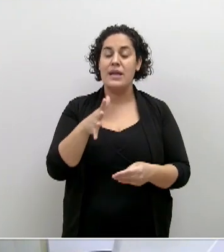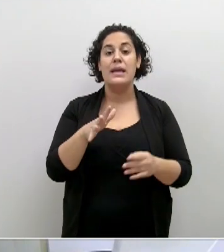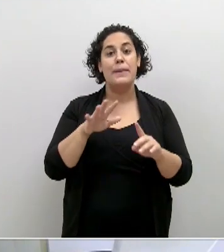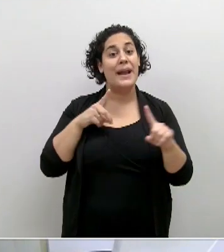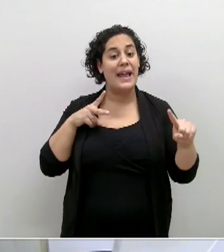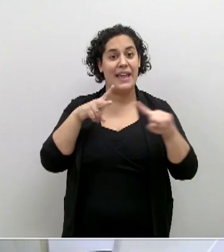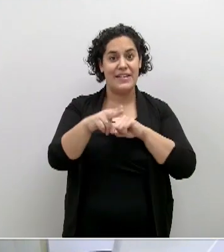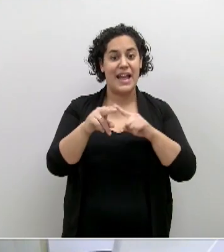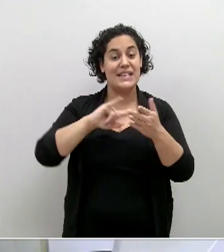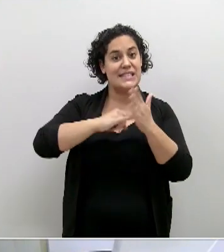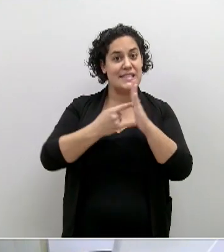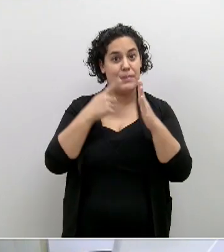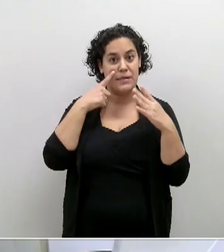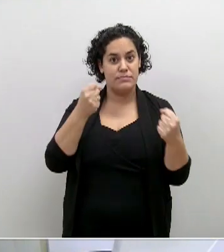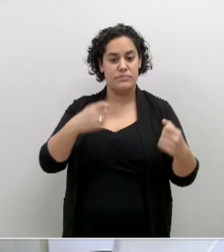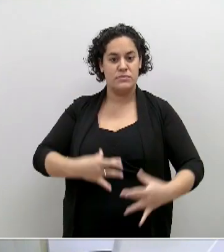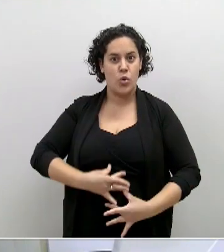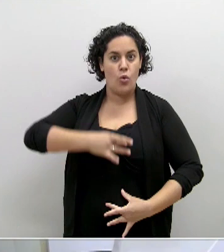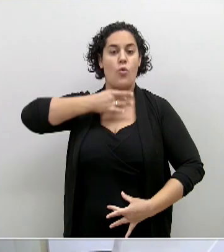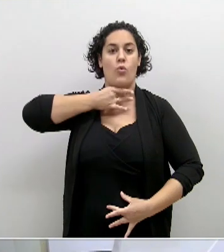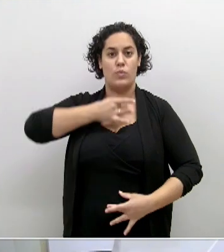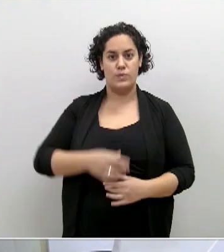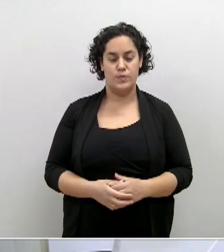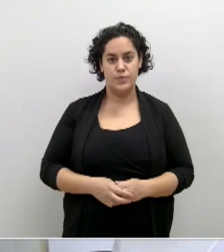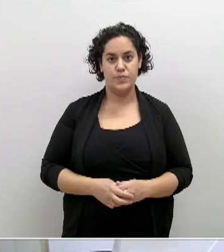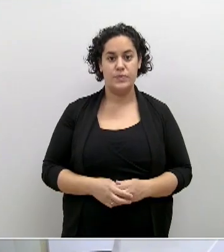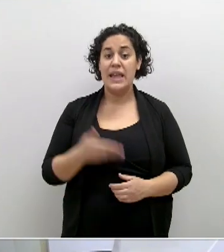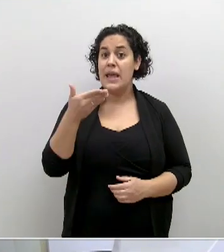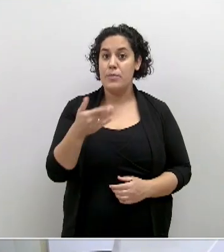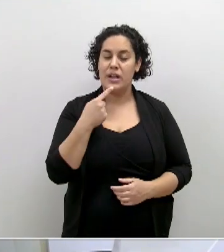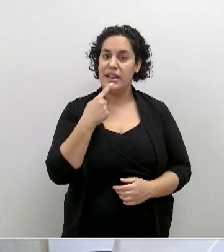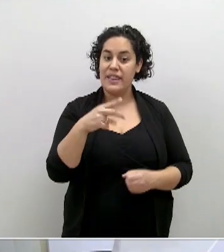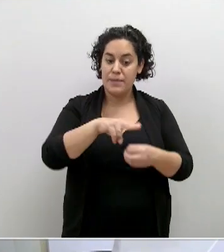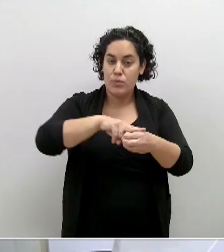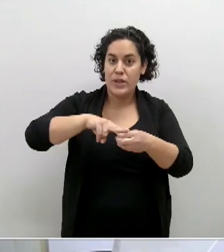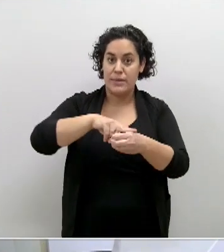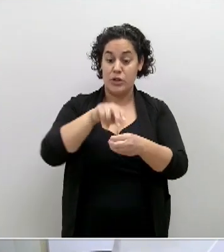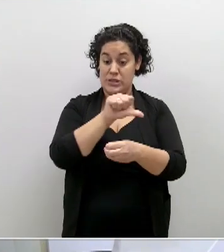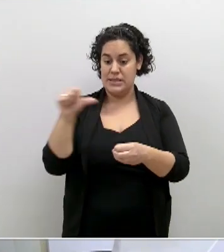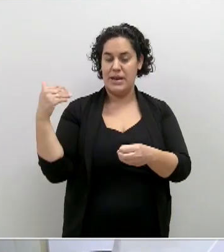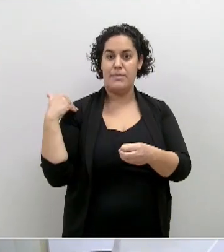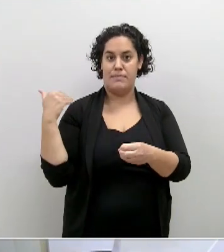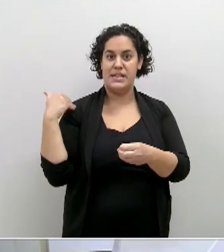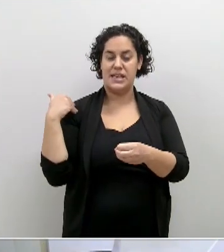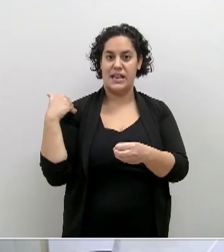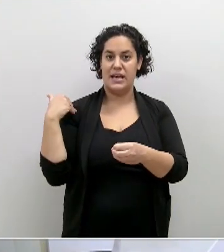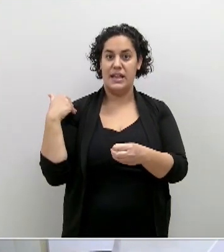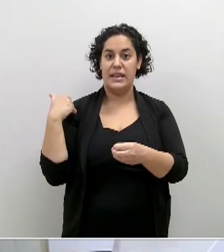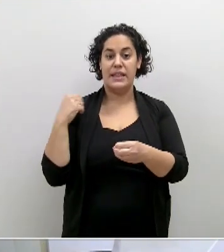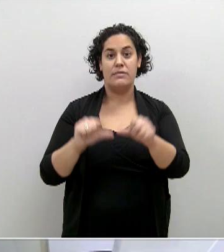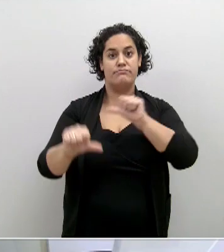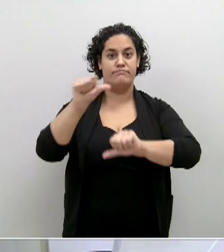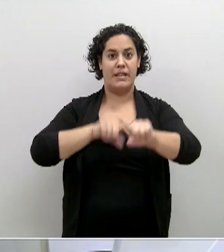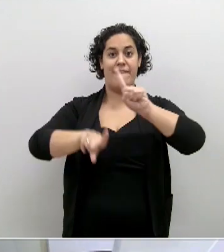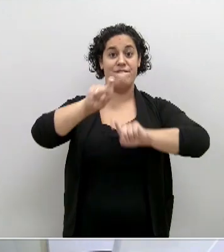colapse. Es muy importante decir que los municipios que la semana pasada pasaron a fase 1,